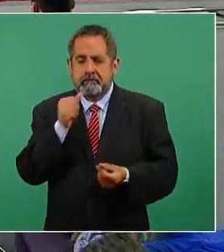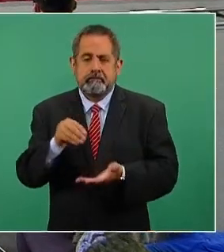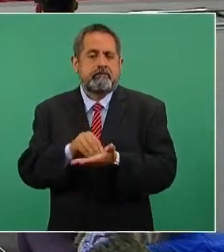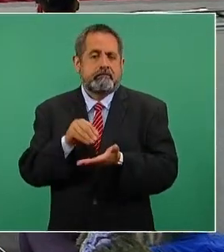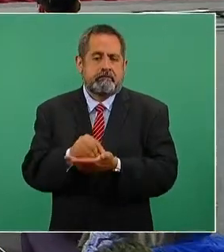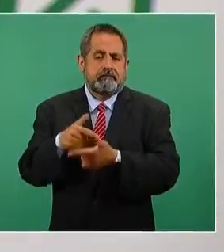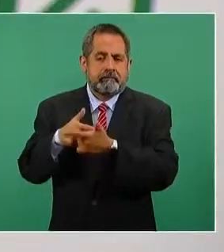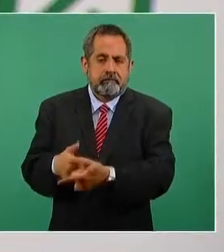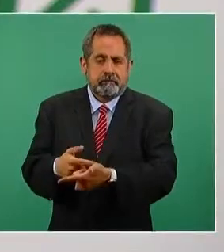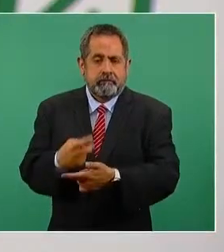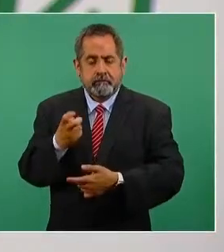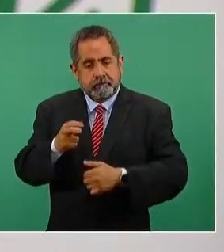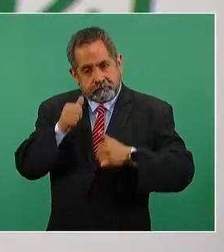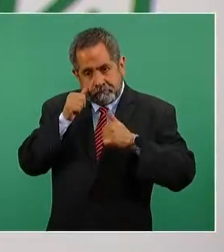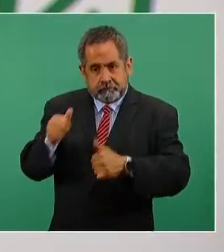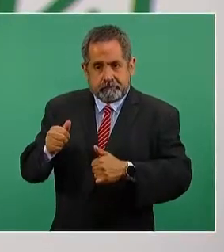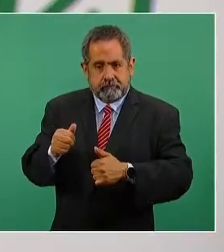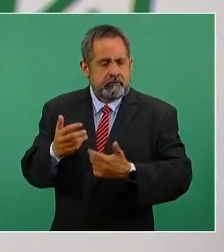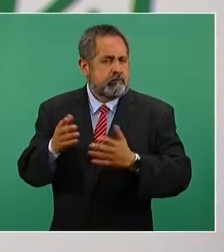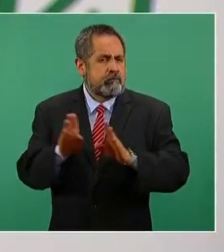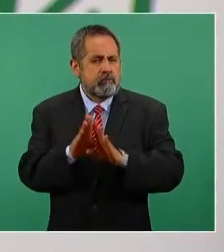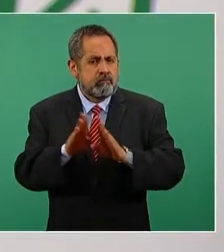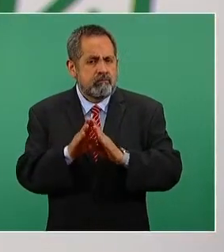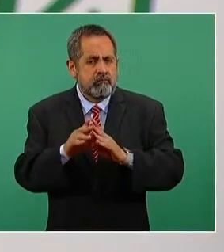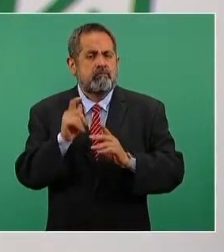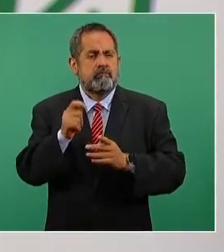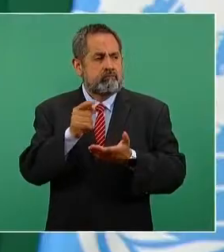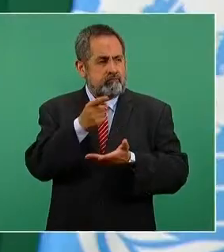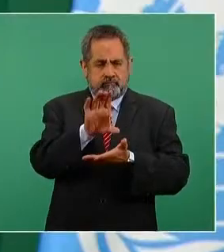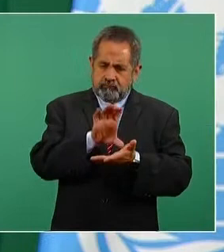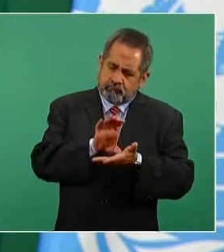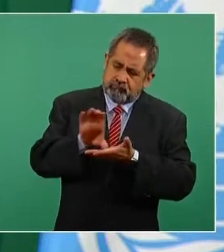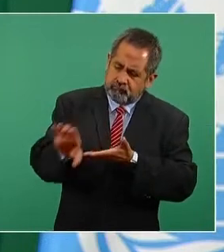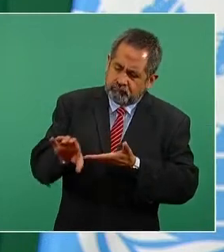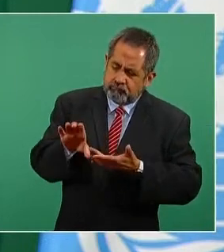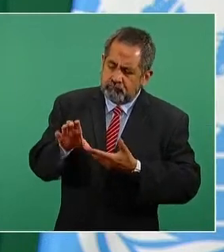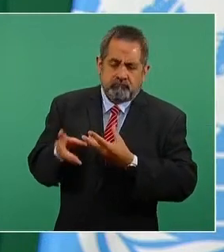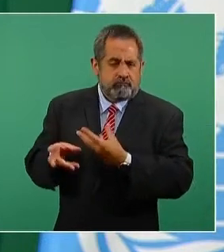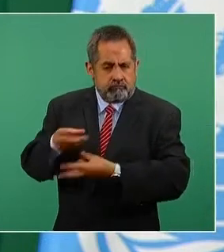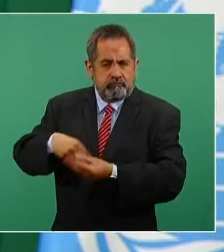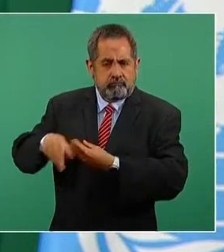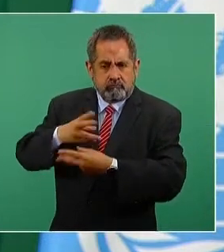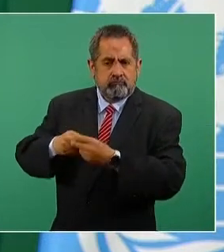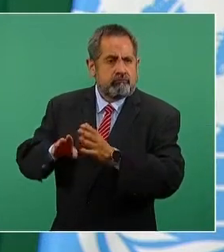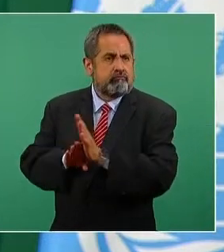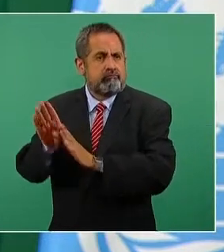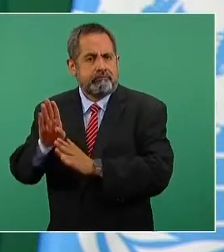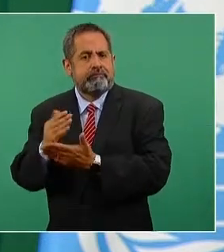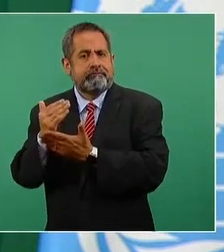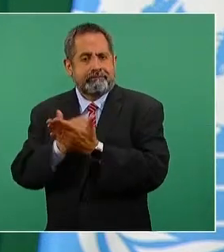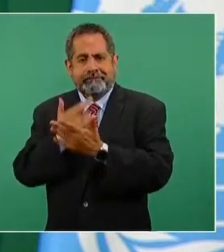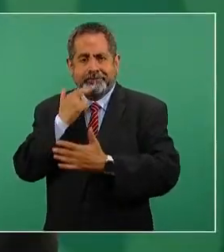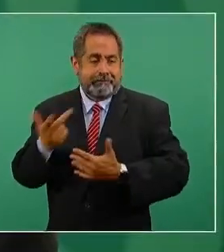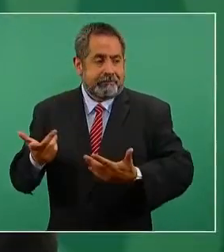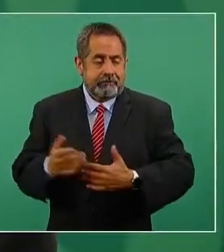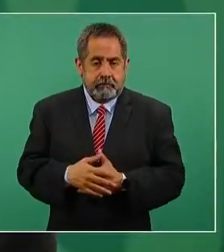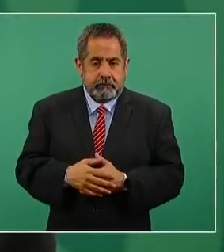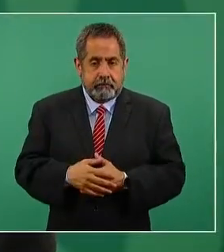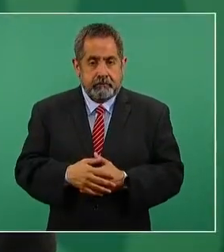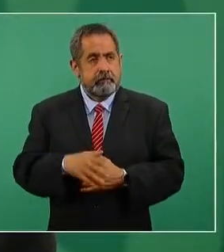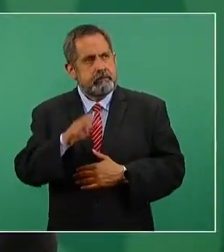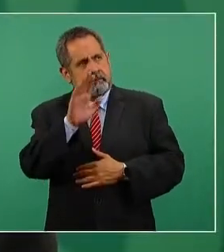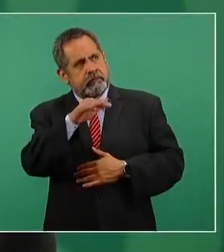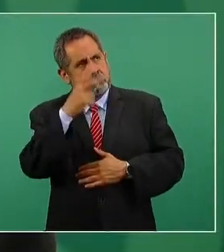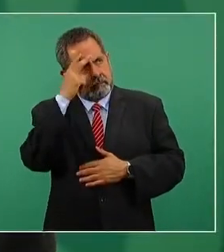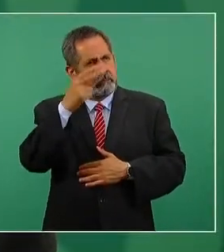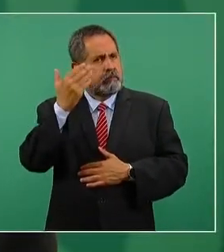enfrentando. La única forma de resolverlo es con esa inversión. Entonces, se les presentó qué es lo que ha desarrollado México en los últimos